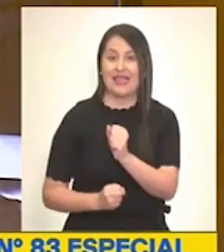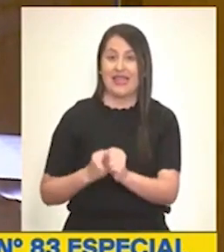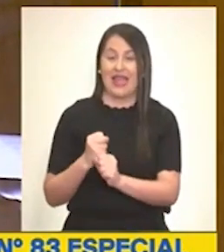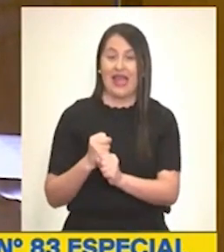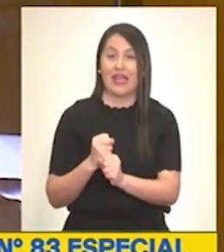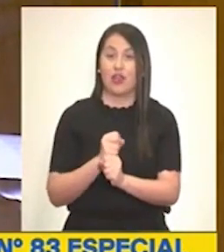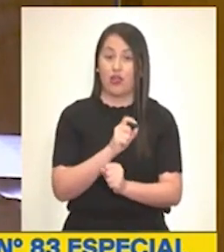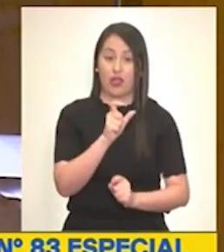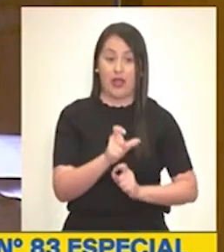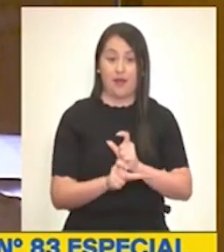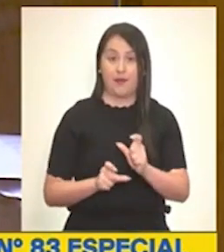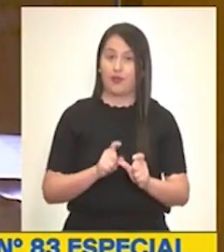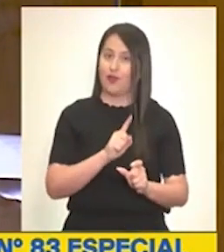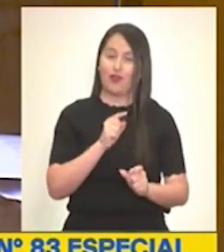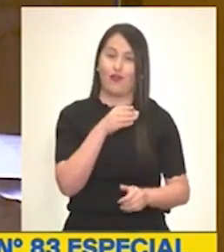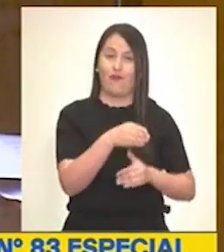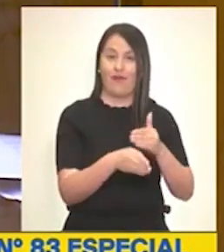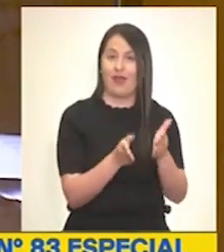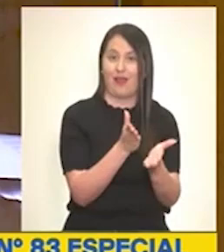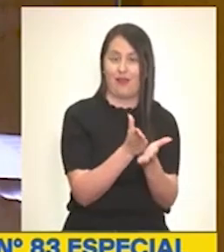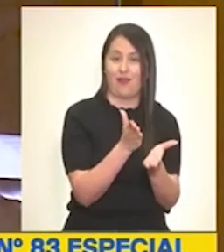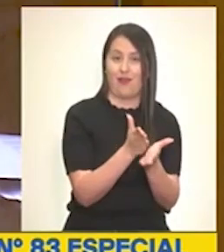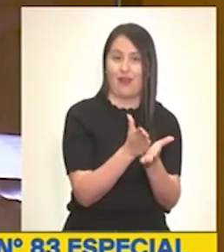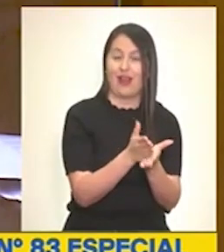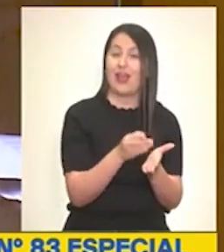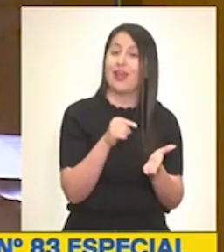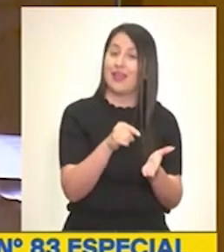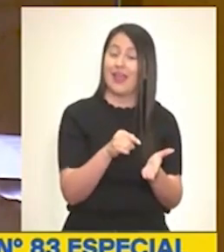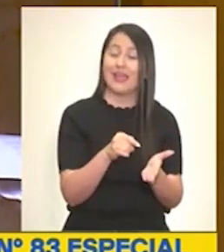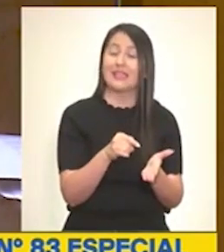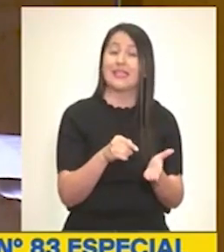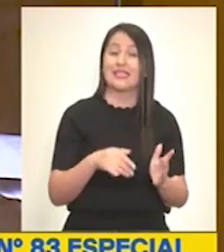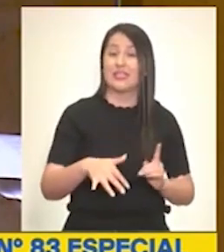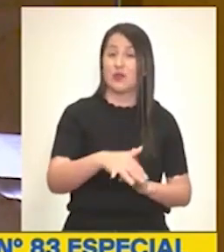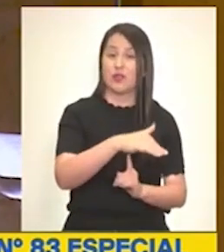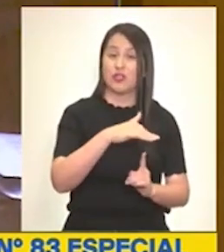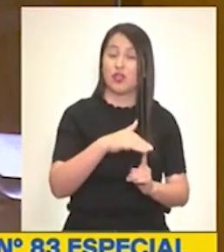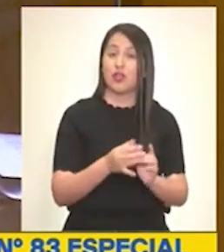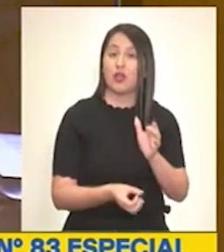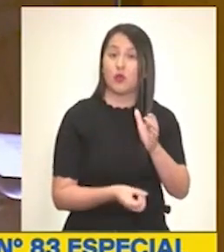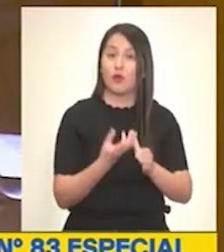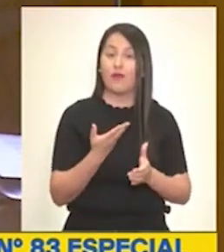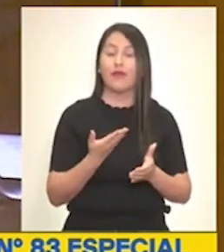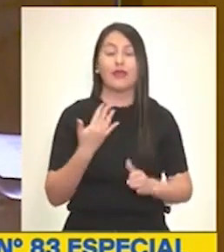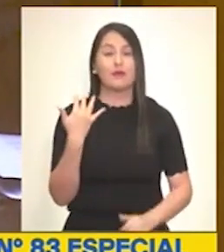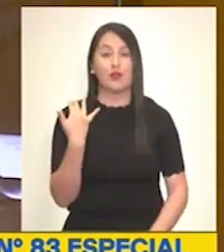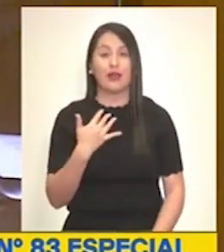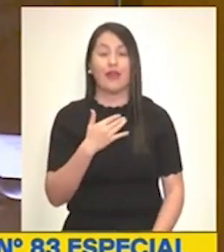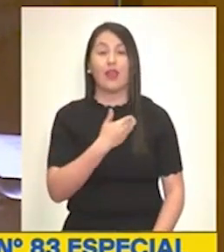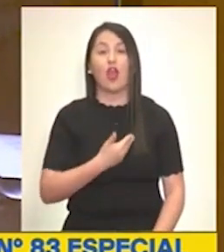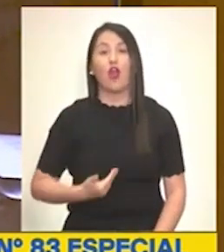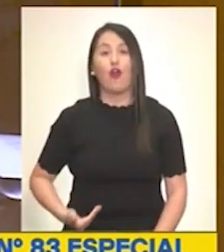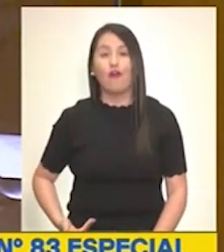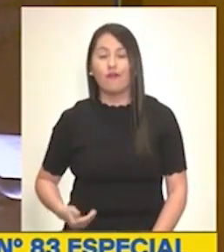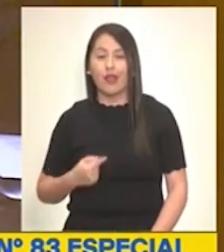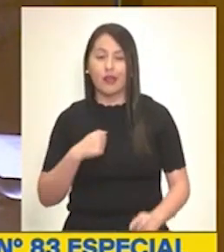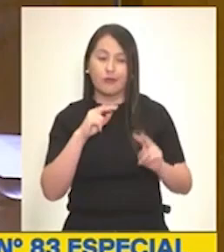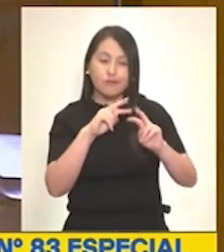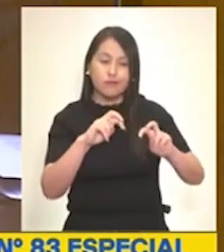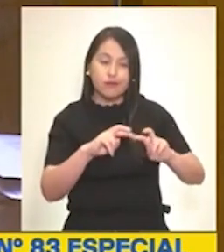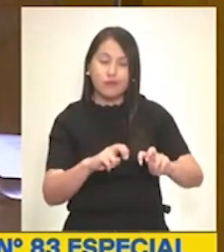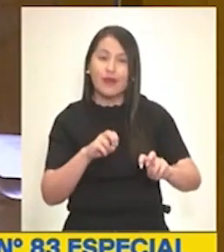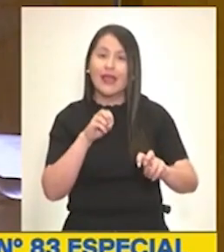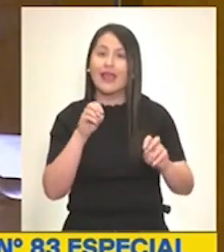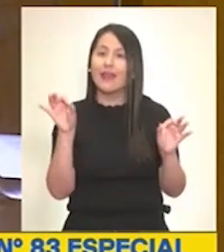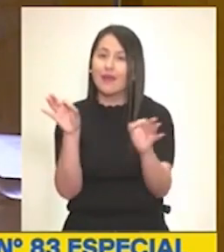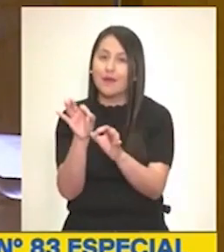ausentismo y esto evidentemente frente a los hechos nuevos sería conveniente que el gobierno lo analizara instruyera de alguna manera al Ministerio de Educación